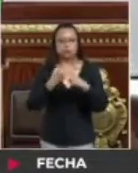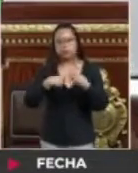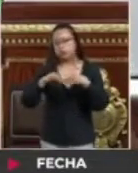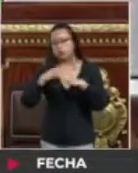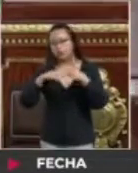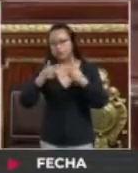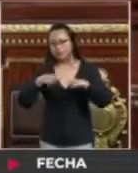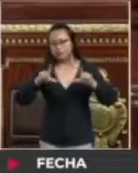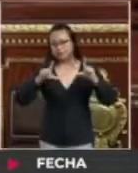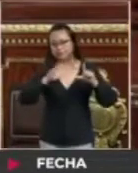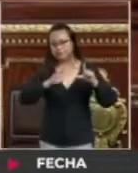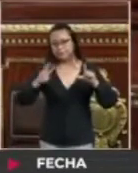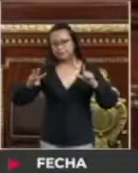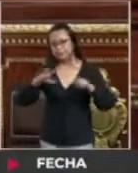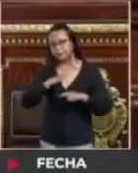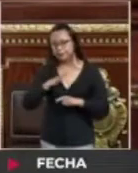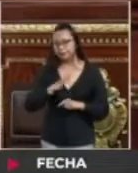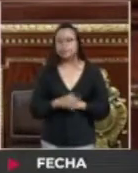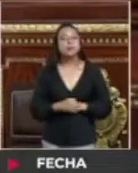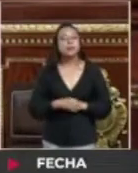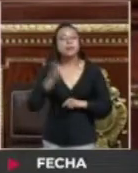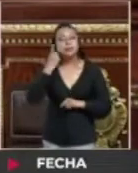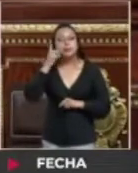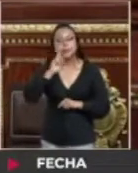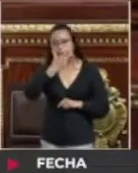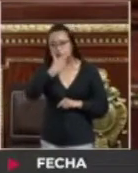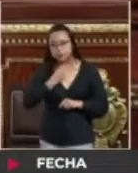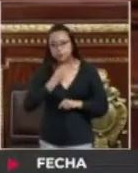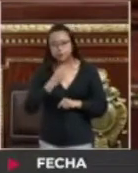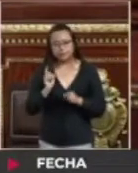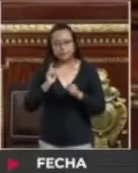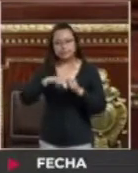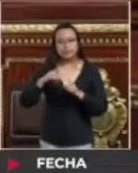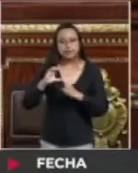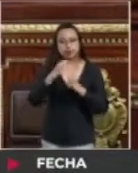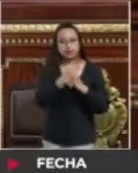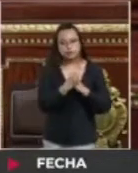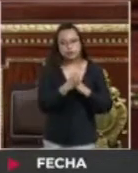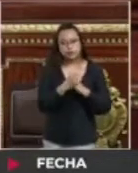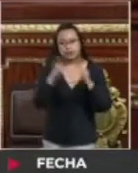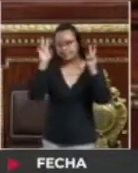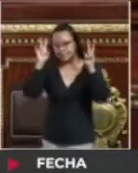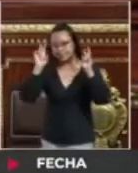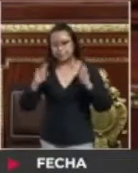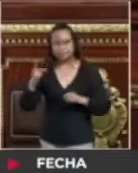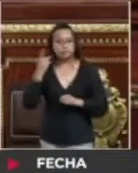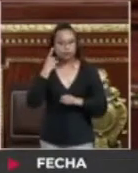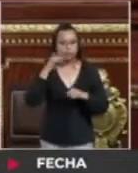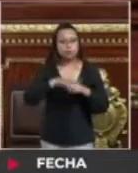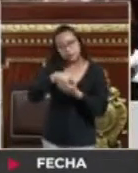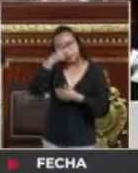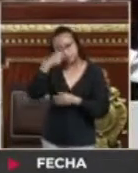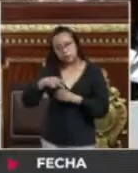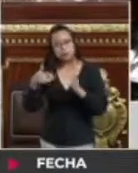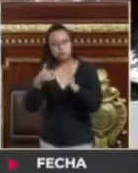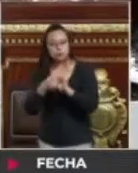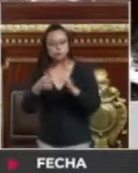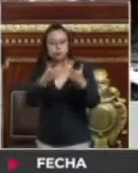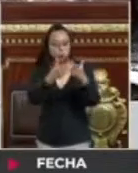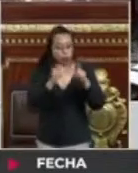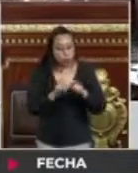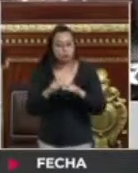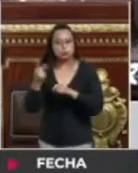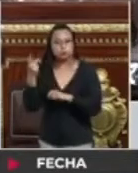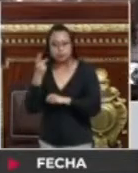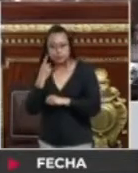equipamiento urbano de la ciudad. El legislador señaló que actualmente el código tiene anomalías respecto al artículo 403, ya que condiciona